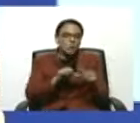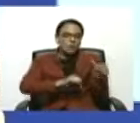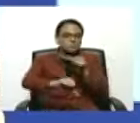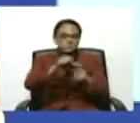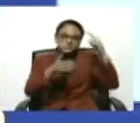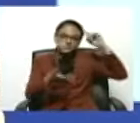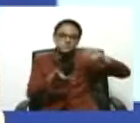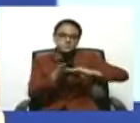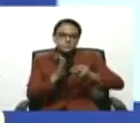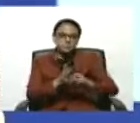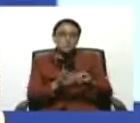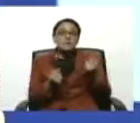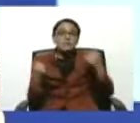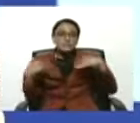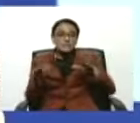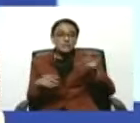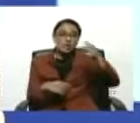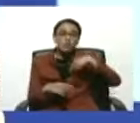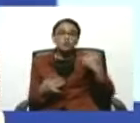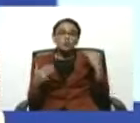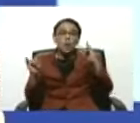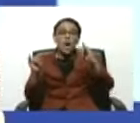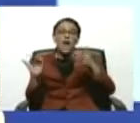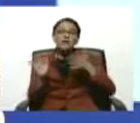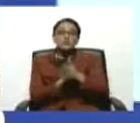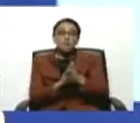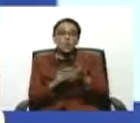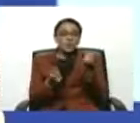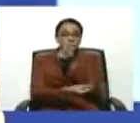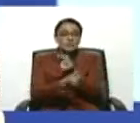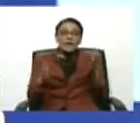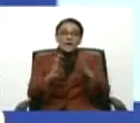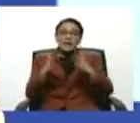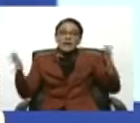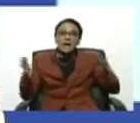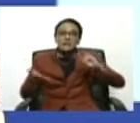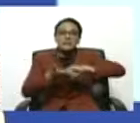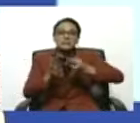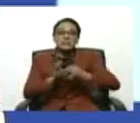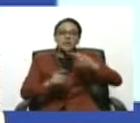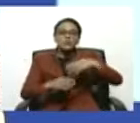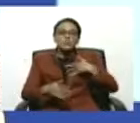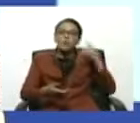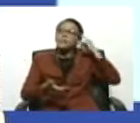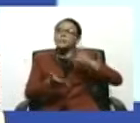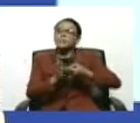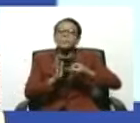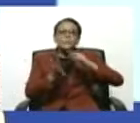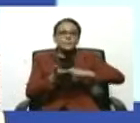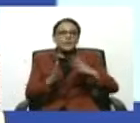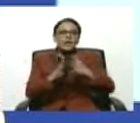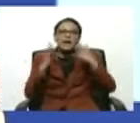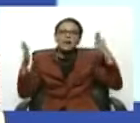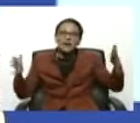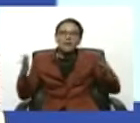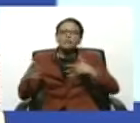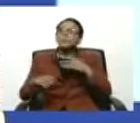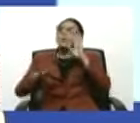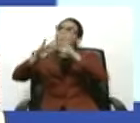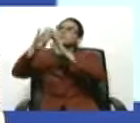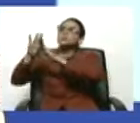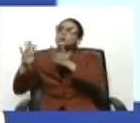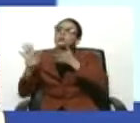grande tienes la eficiencia de la escala y puedes atraer